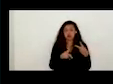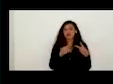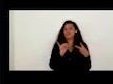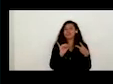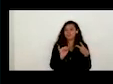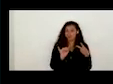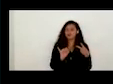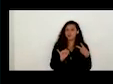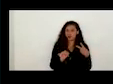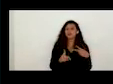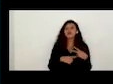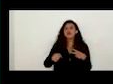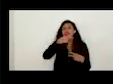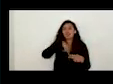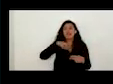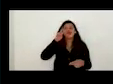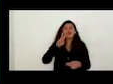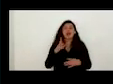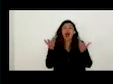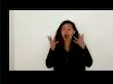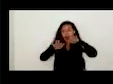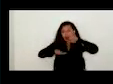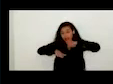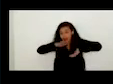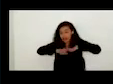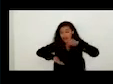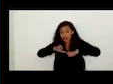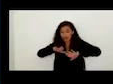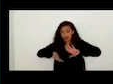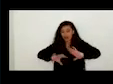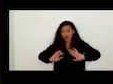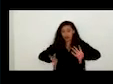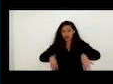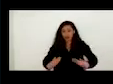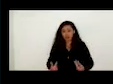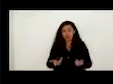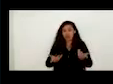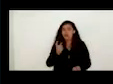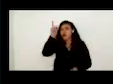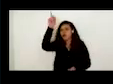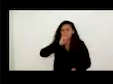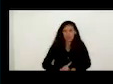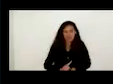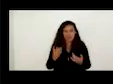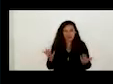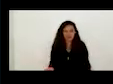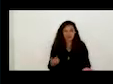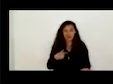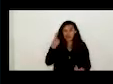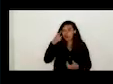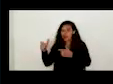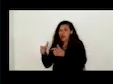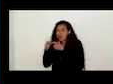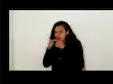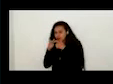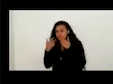aquí es donde ustedes quiero que vean que en ocasiones se tienen esta parte de los mitos, ¿no? Y yo dije una tostada.